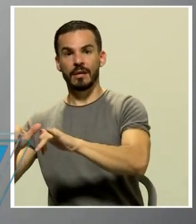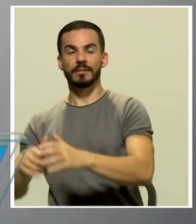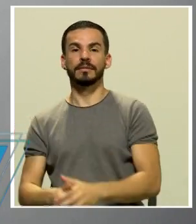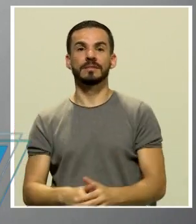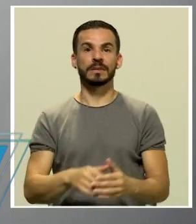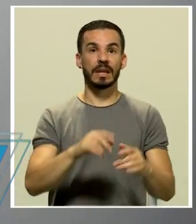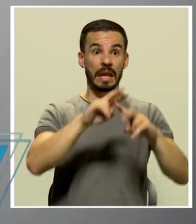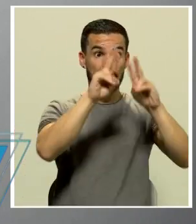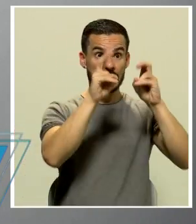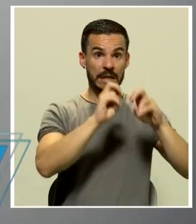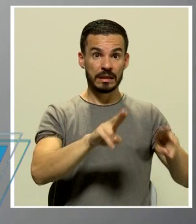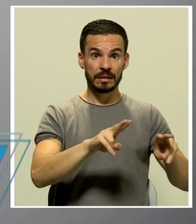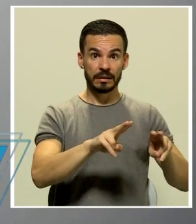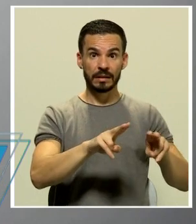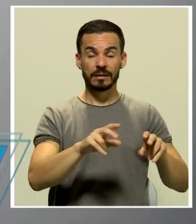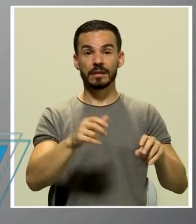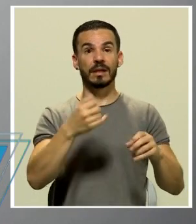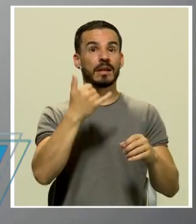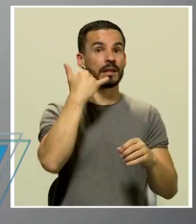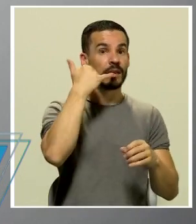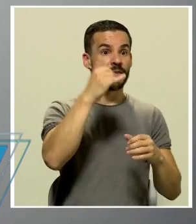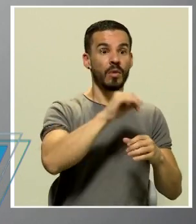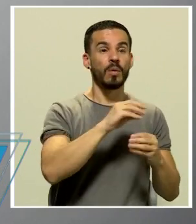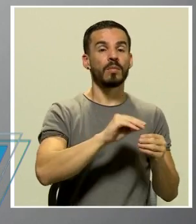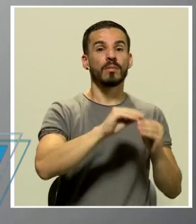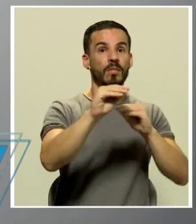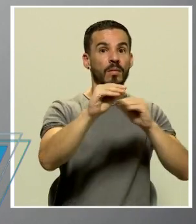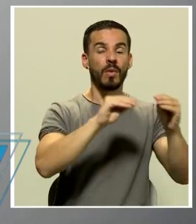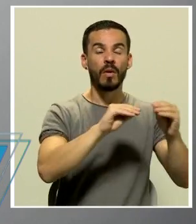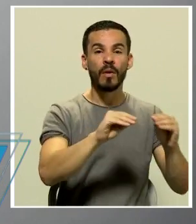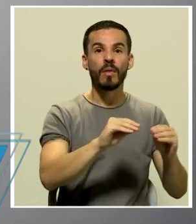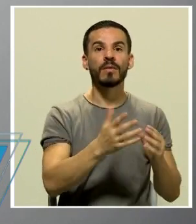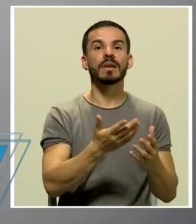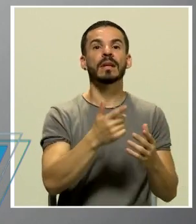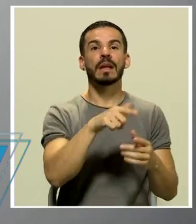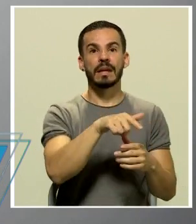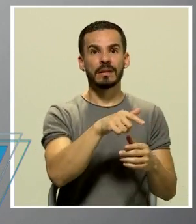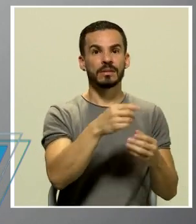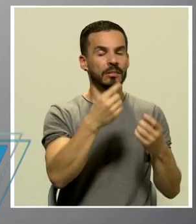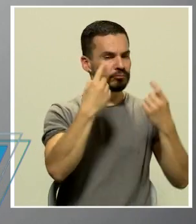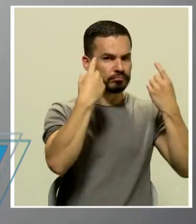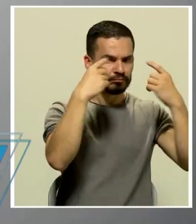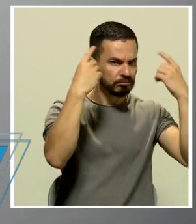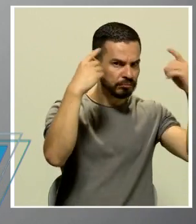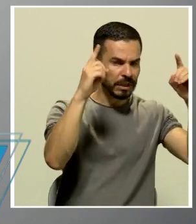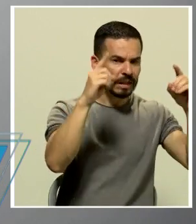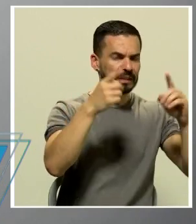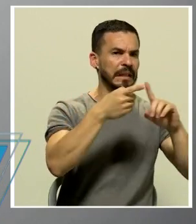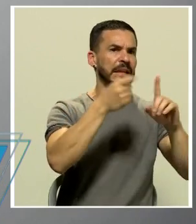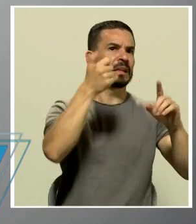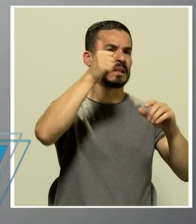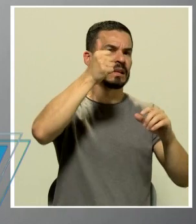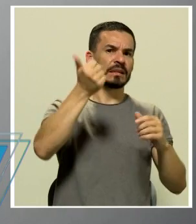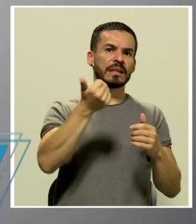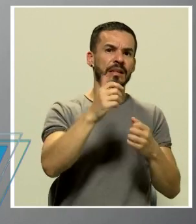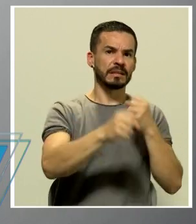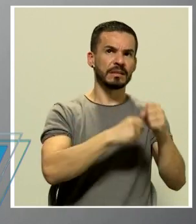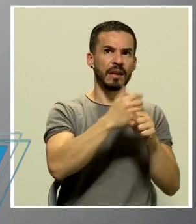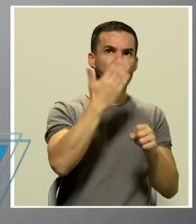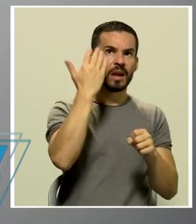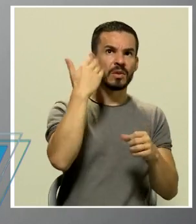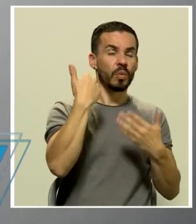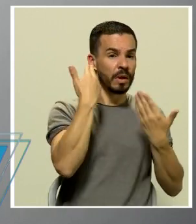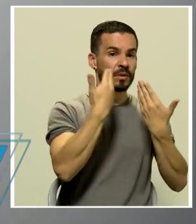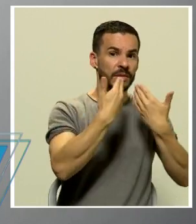La Internet y la telefonía móvil y la Internet móvil han sido un tremendo éxito. Desde hace 10 años, cuando se hizo